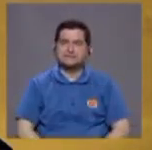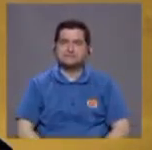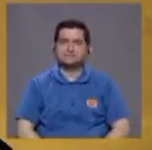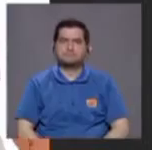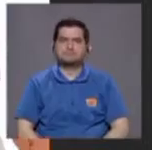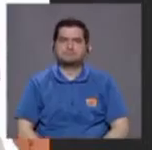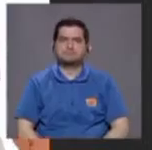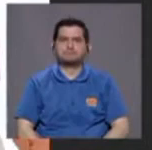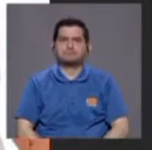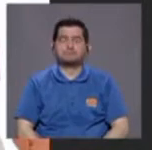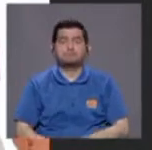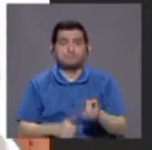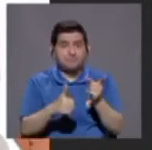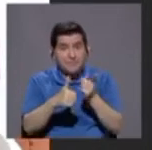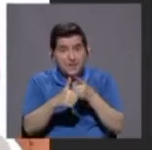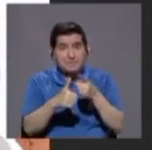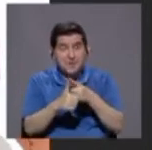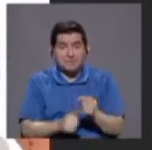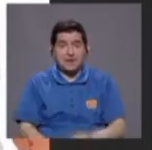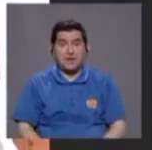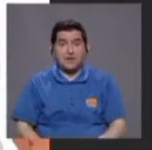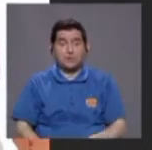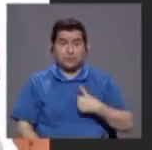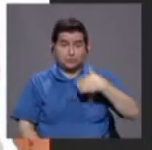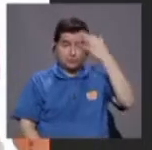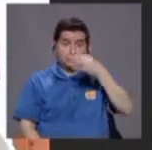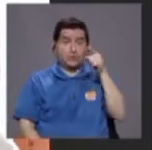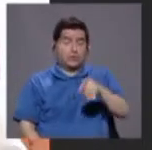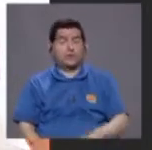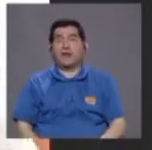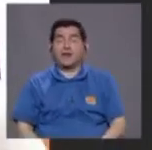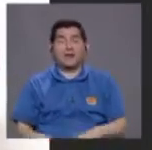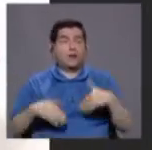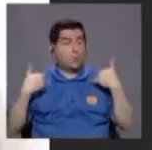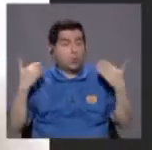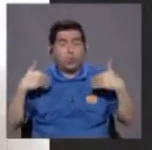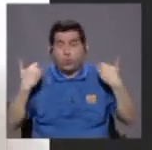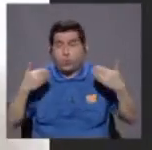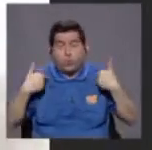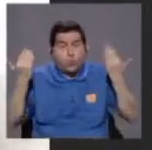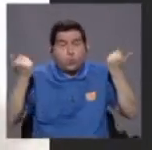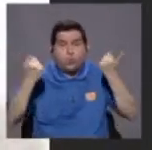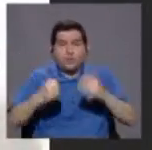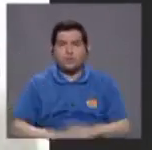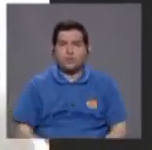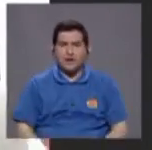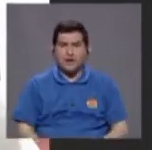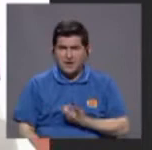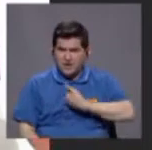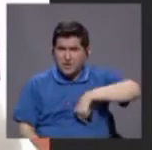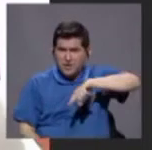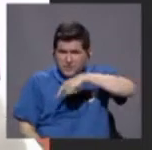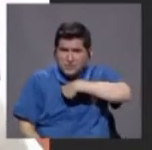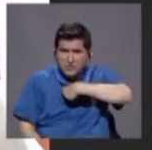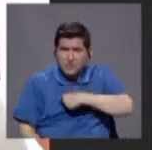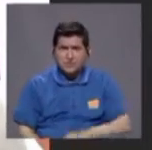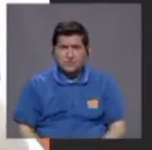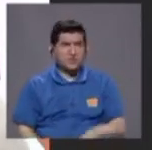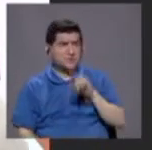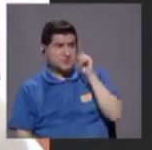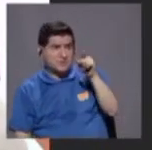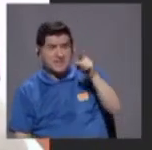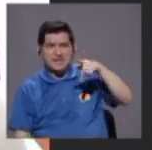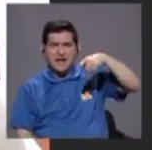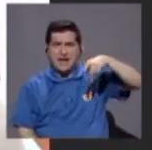Bueno, en primer lugar estaría, creo yo, encantado, ¿sí? Porque cuando estábamos en